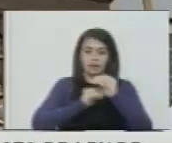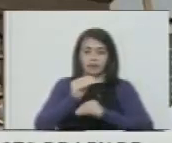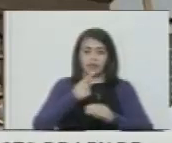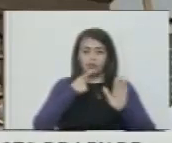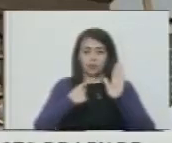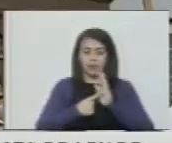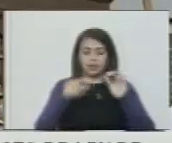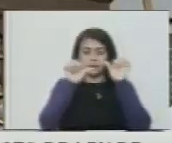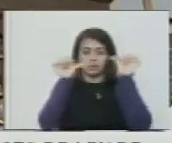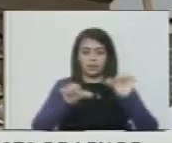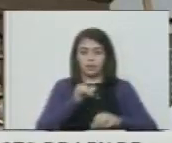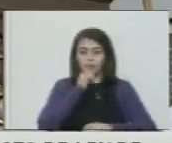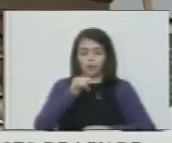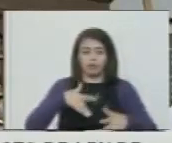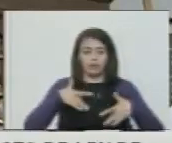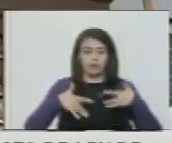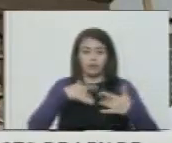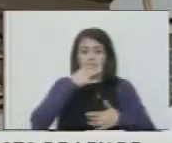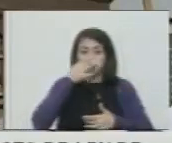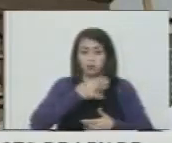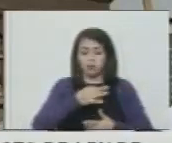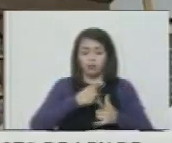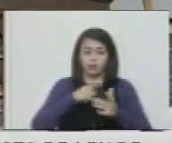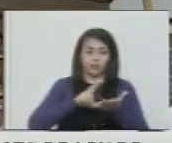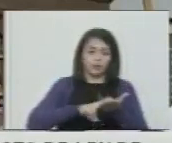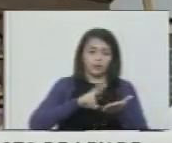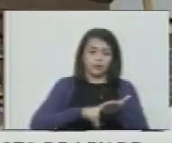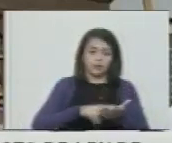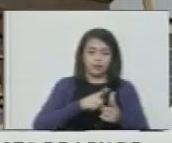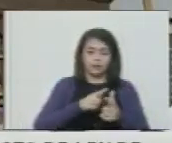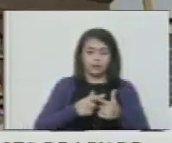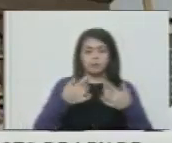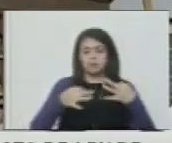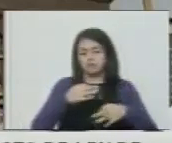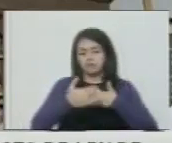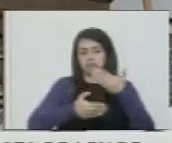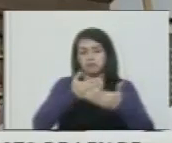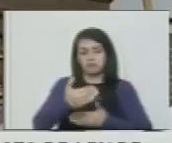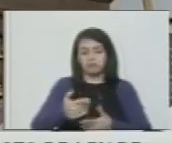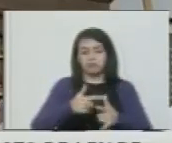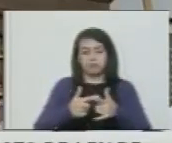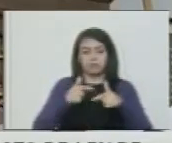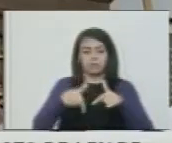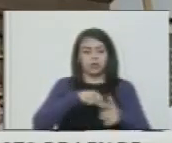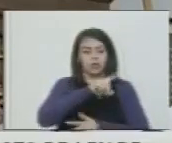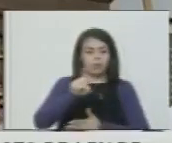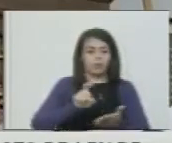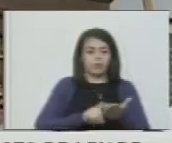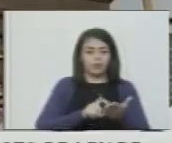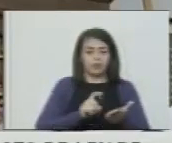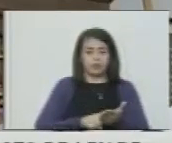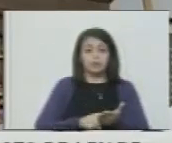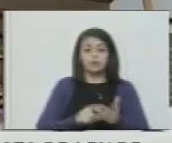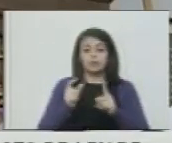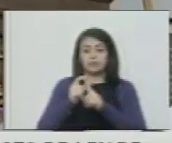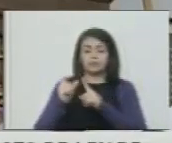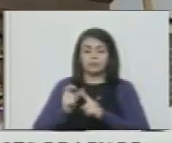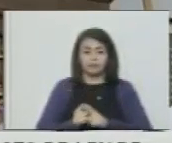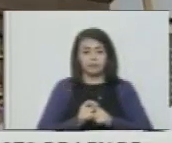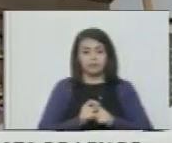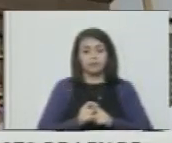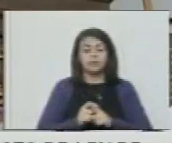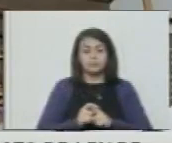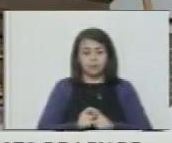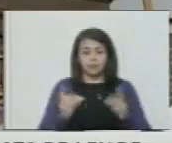e implementar el sistema de información de actividad aseguradora, el cual normalizará la totalidad de los